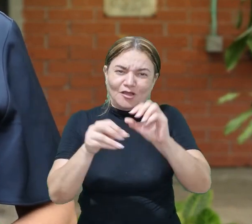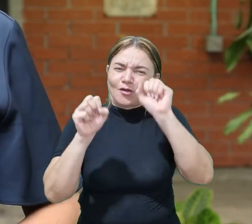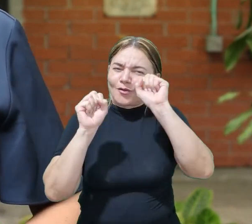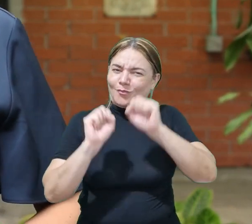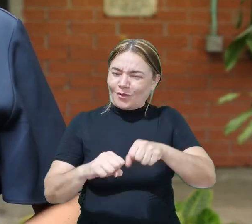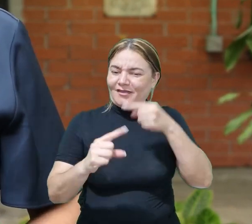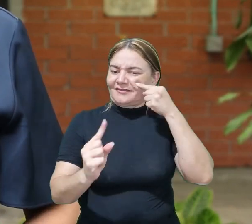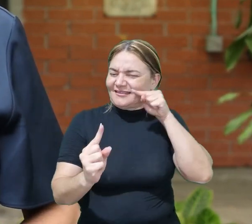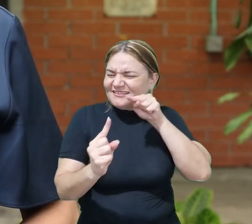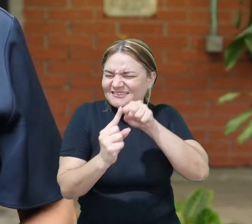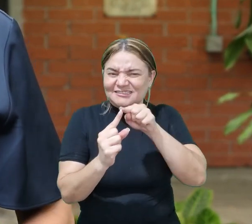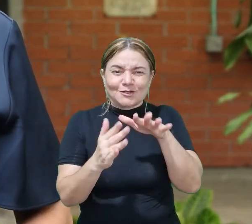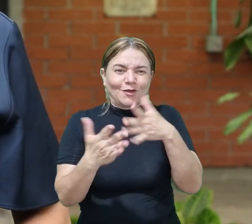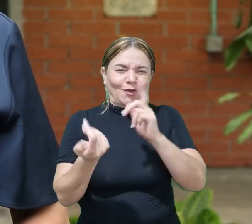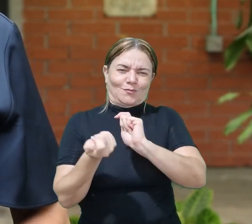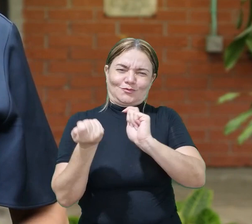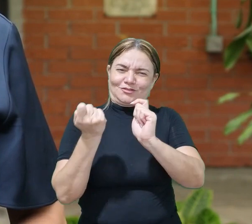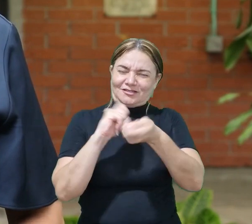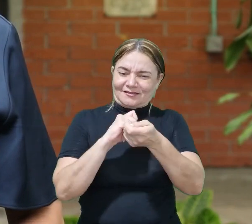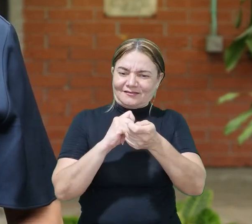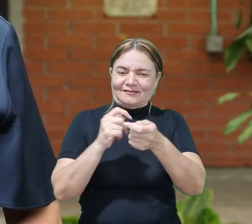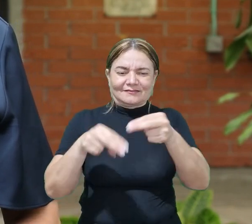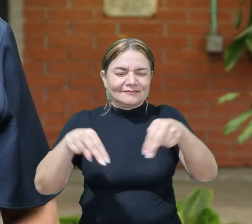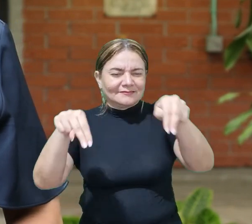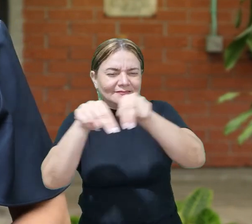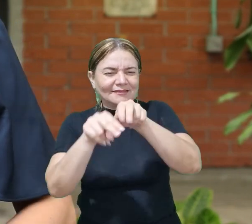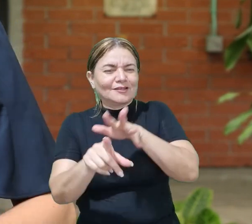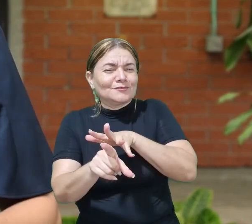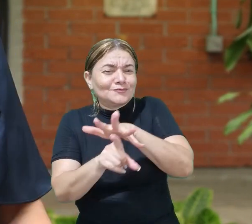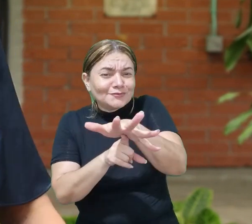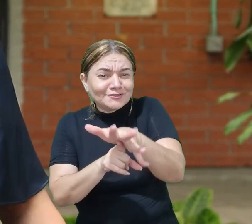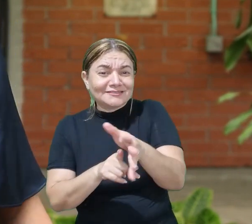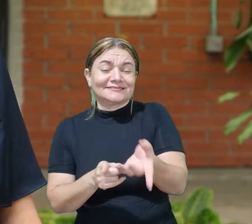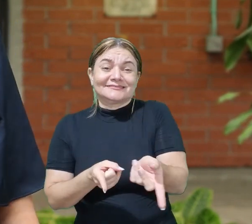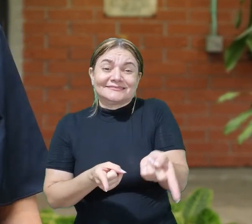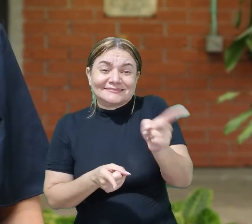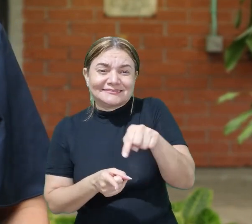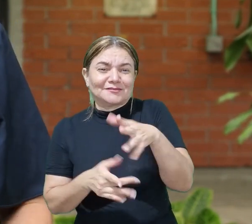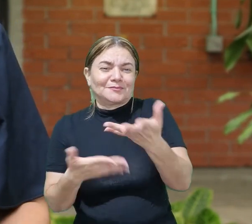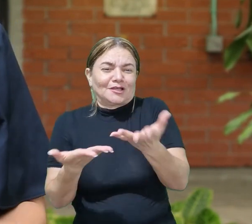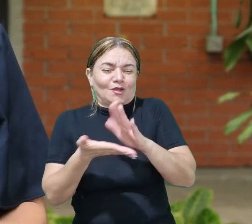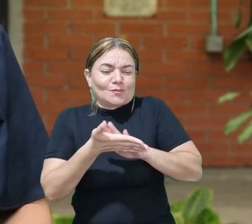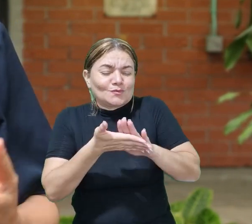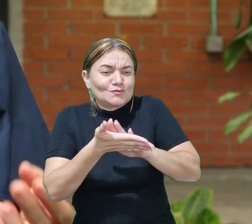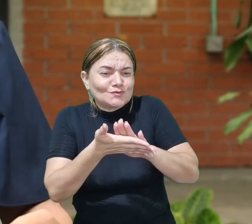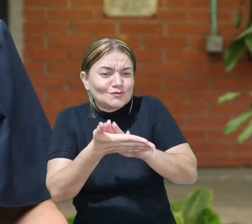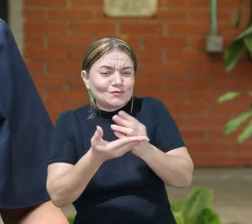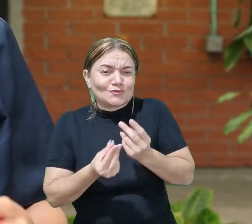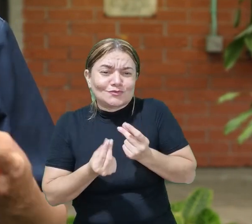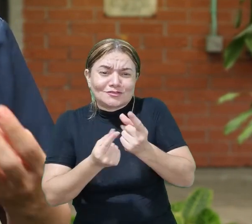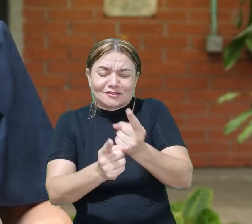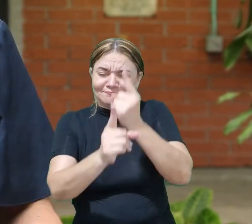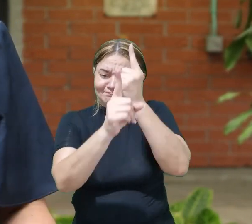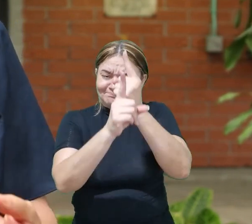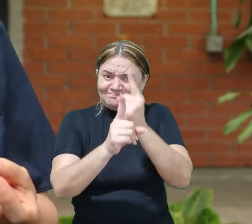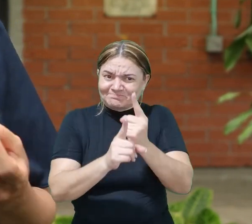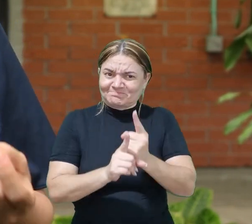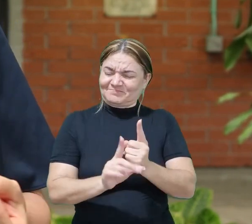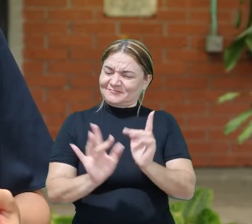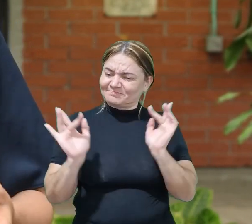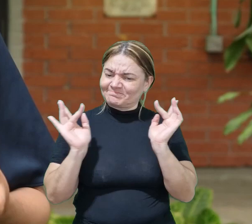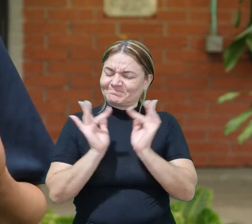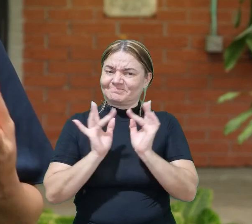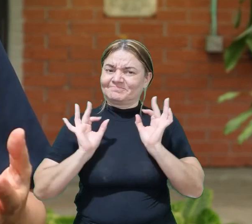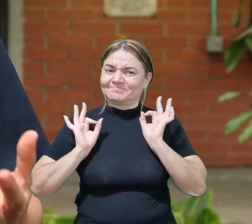buscar ese fin de transformar, de influir en la sociedad, pero también de darle una solución rápida, oportuna